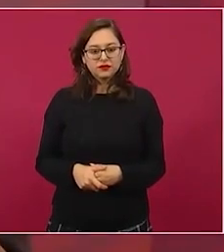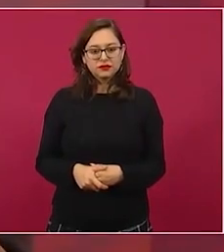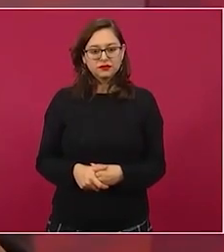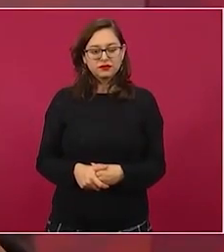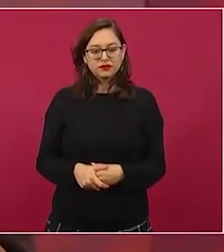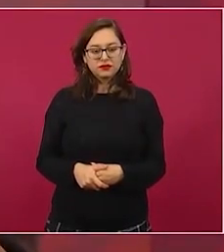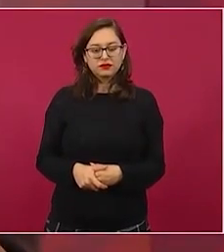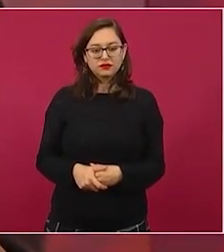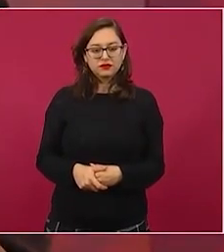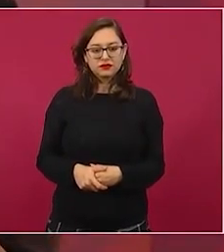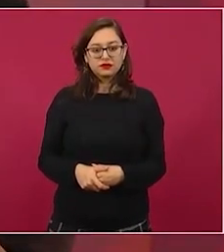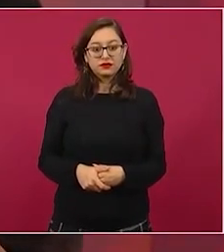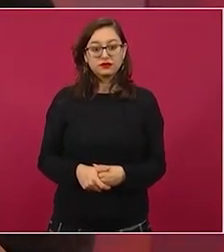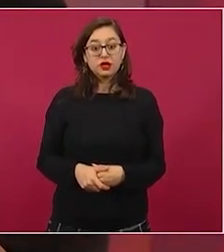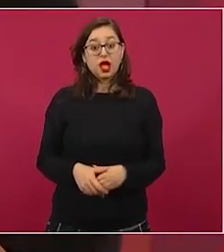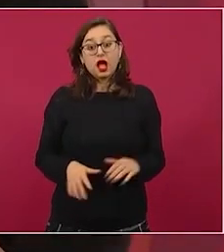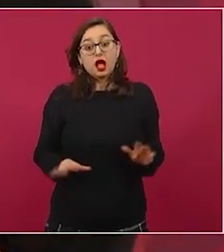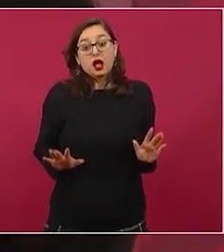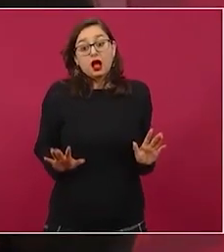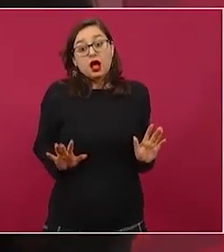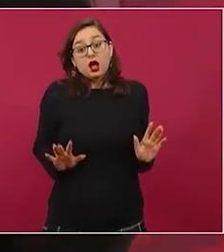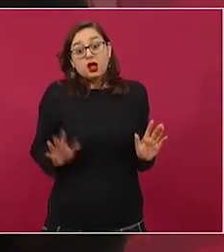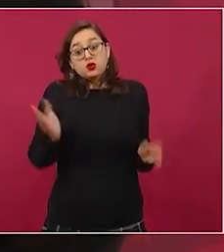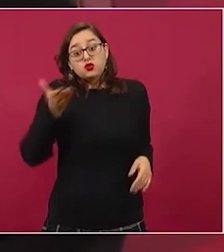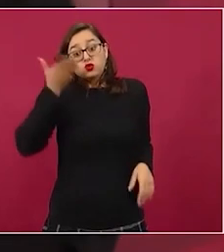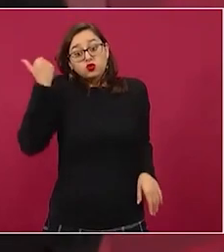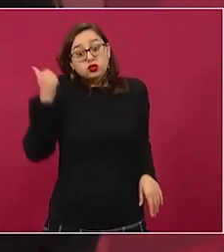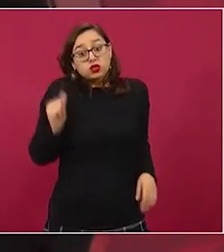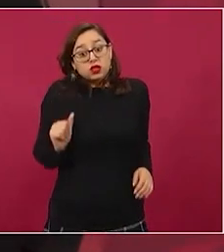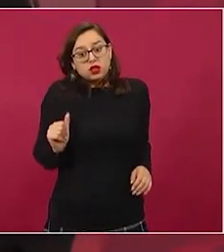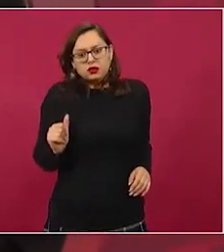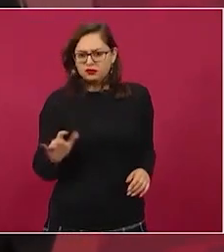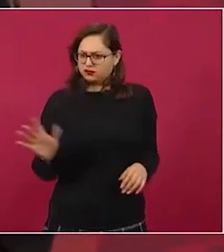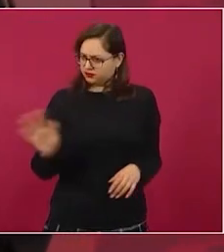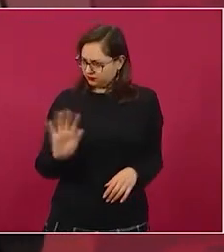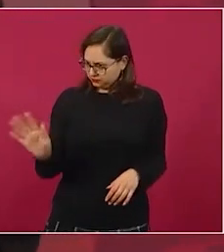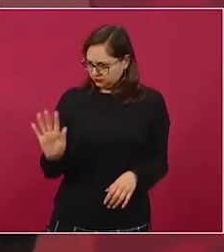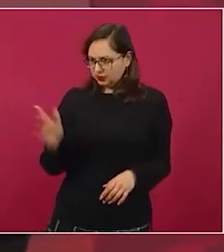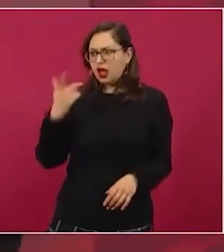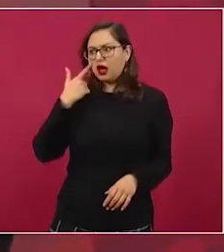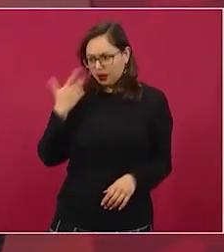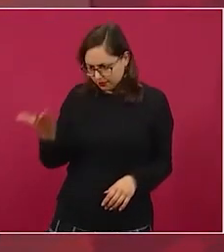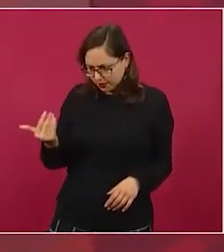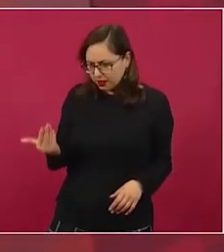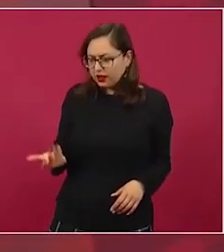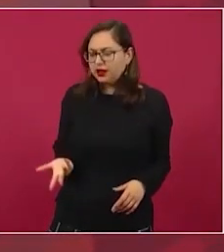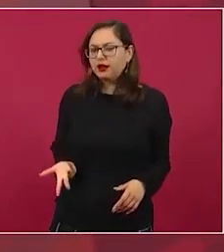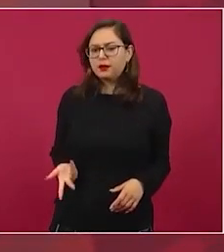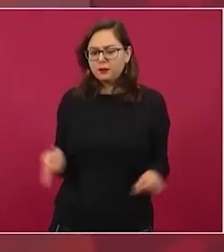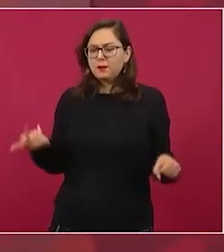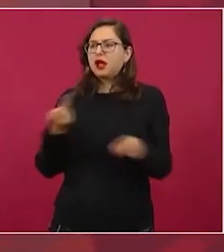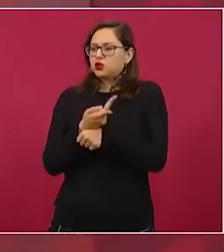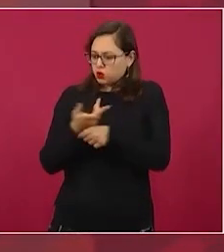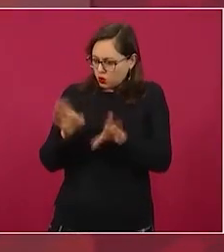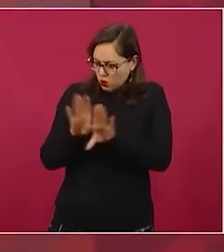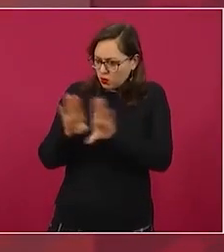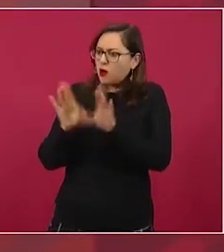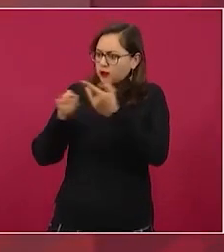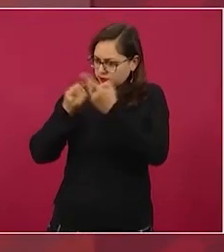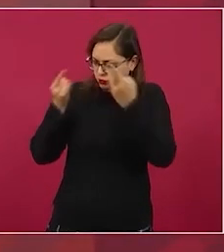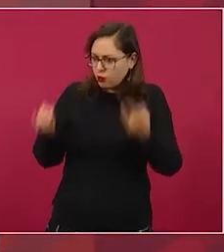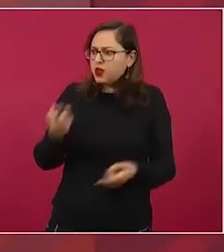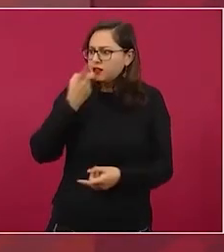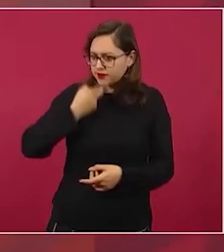No es nada más decir no sabía, no. A ver, ¿qué sucedió? A ver, ¿qué pasó?